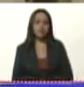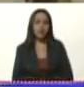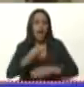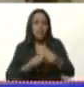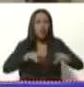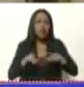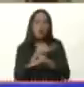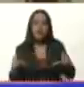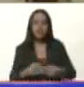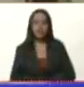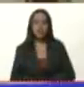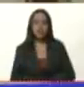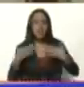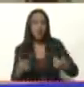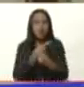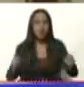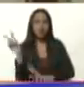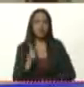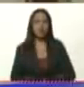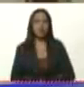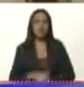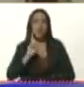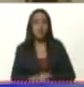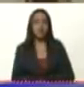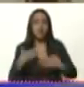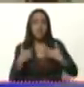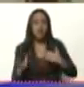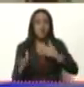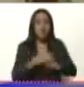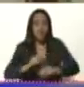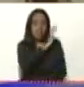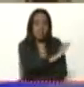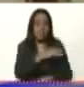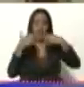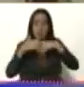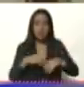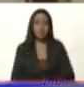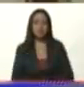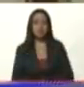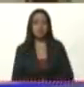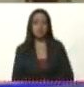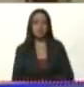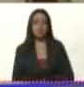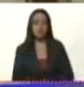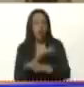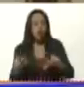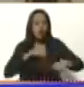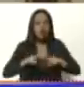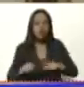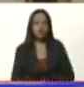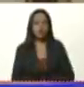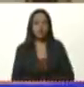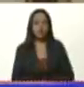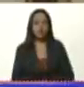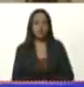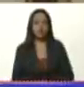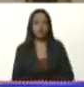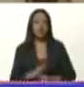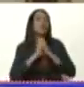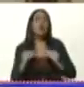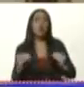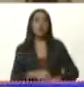esta avanzada de decisiones, ningún sistema de metro, ningún sistema ferrocarrilero, por ahora,